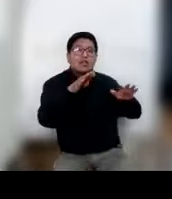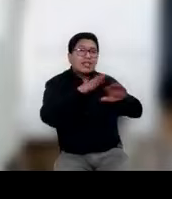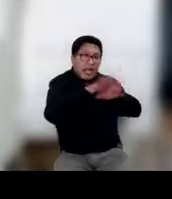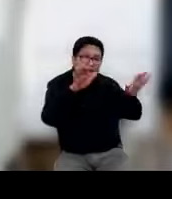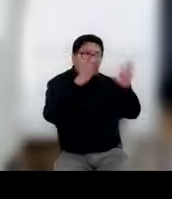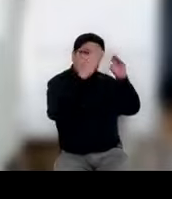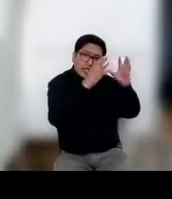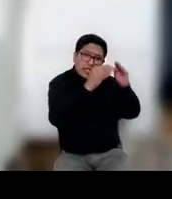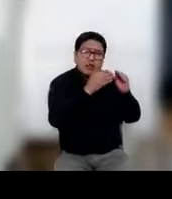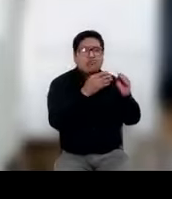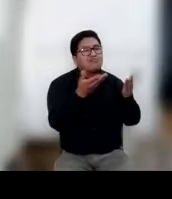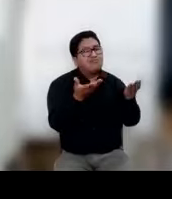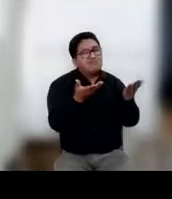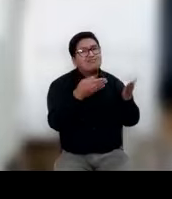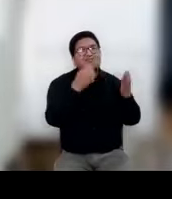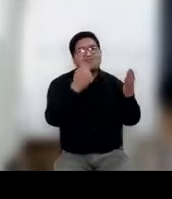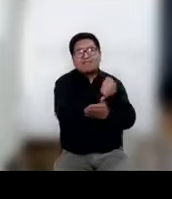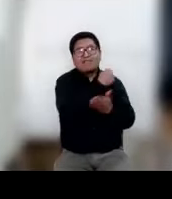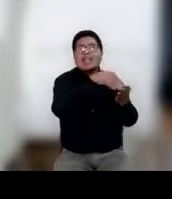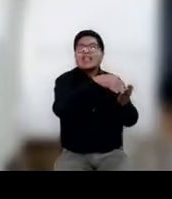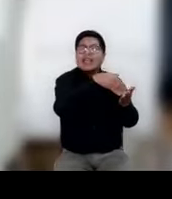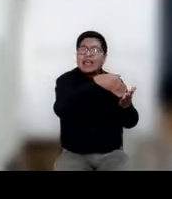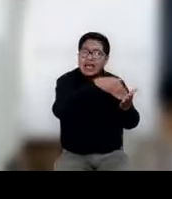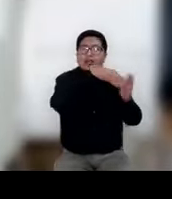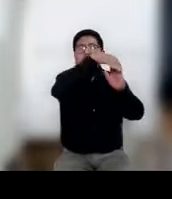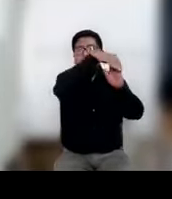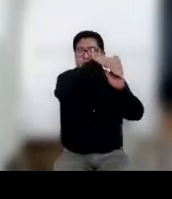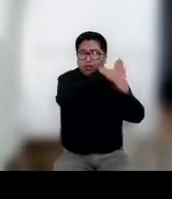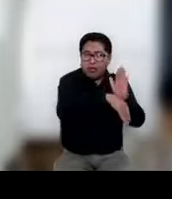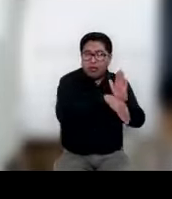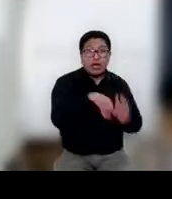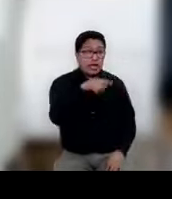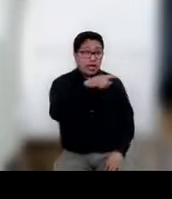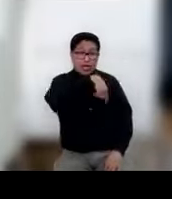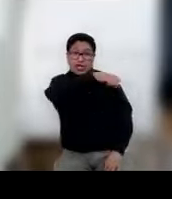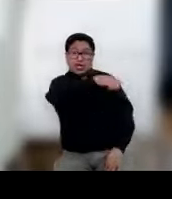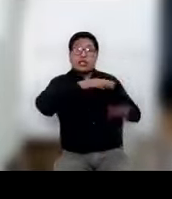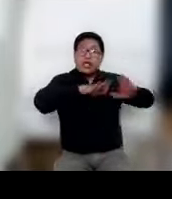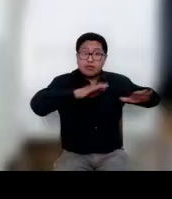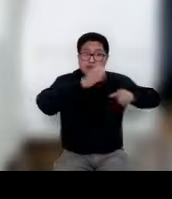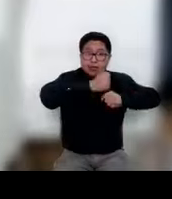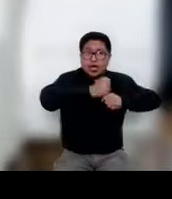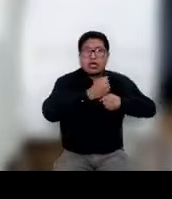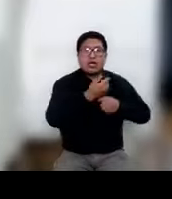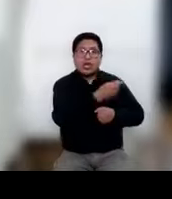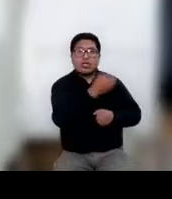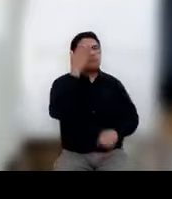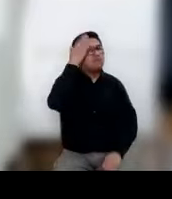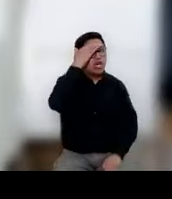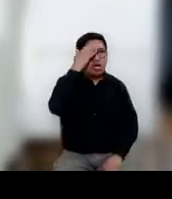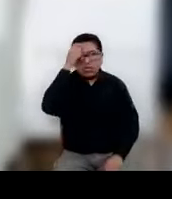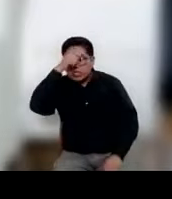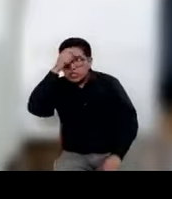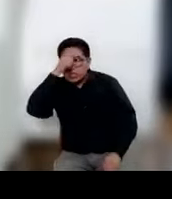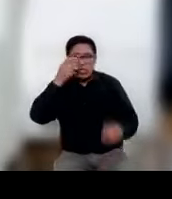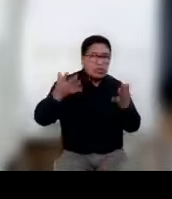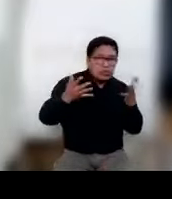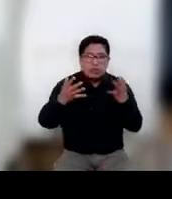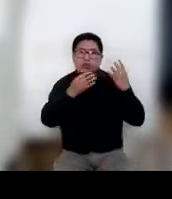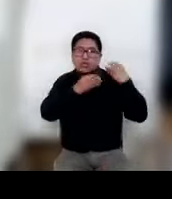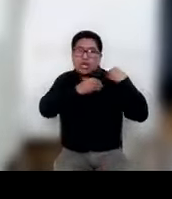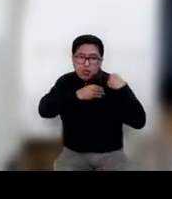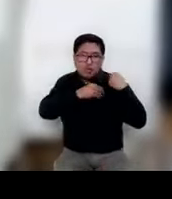niños trabajadores son pues personas que administran recursos son personas que se dan cuenta de lo que es la responsabilidad se